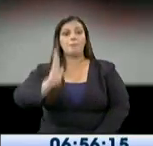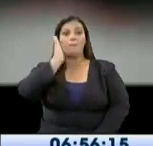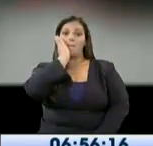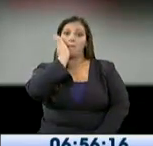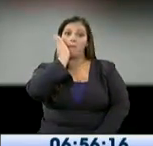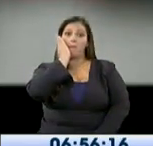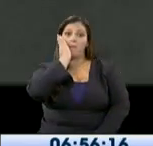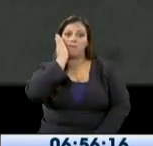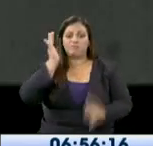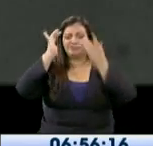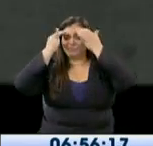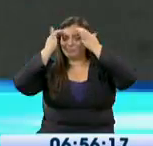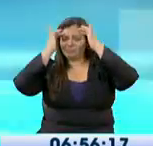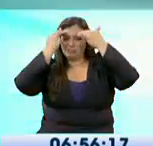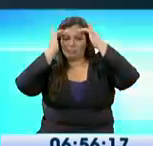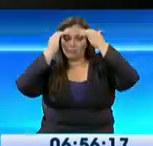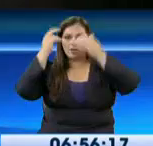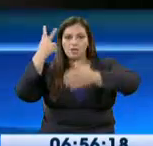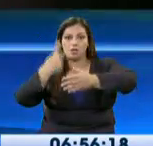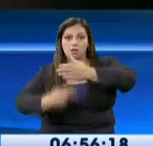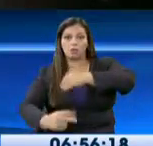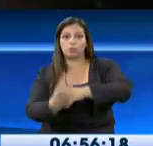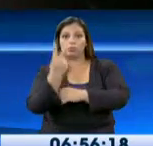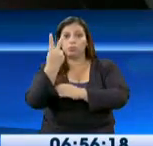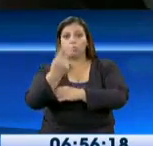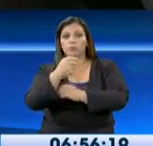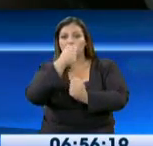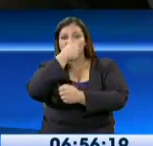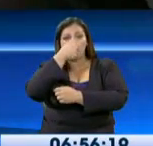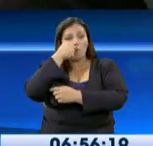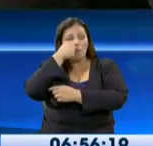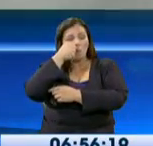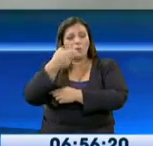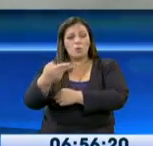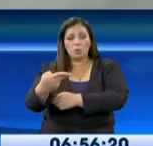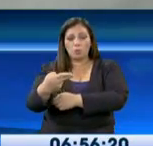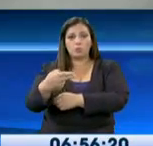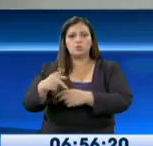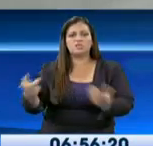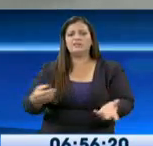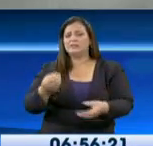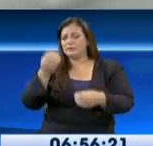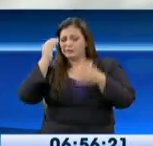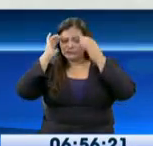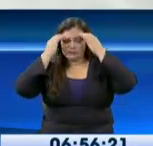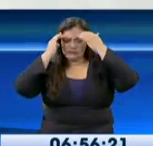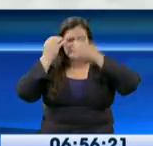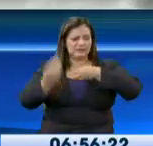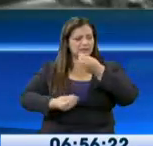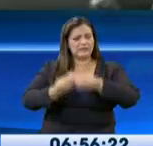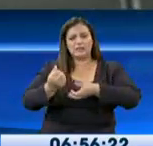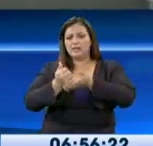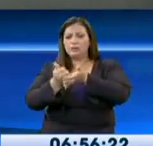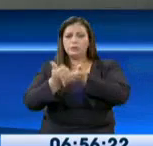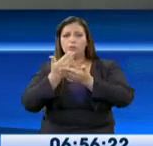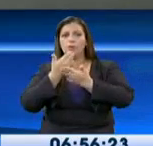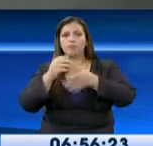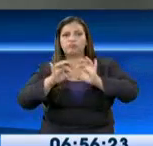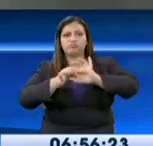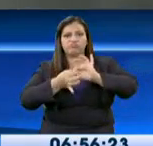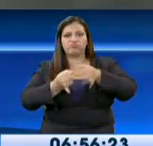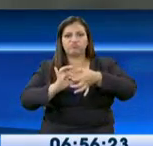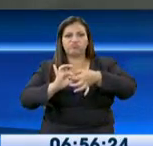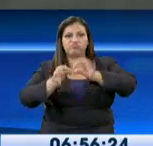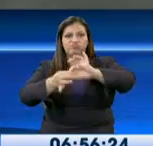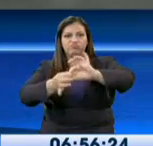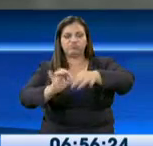dos hijos porque consumen la droga H. Ella está muy preocupada por la situación de los dos adictos, uno de 18 años y